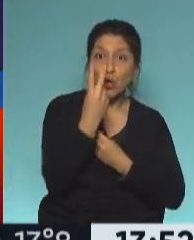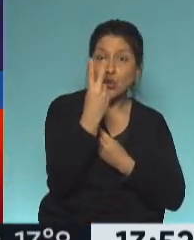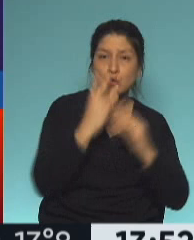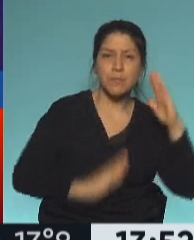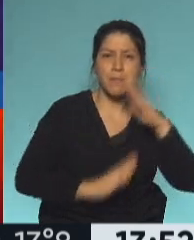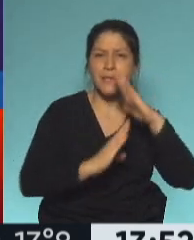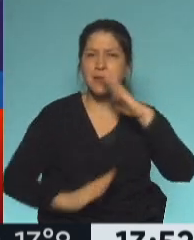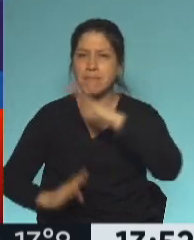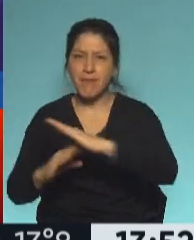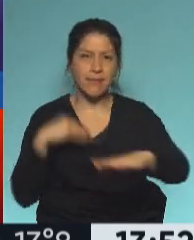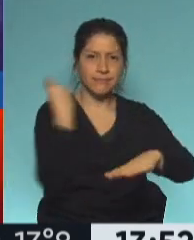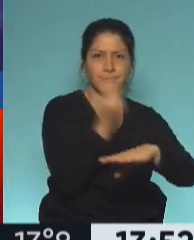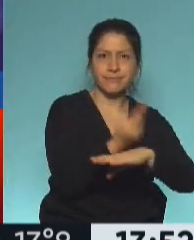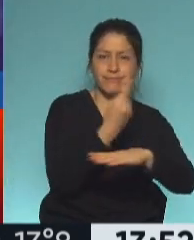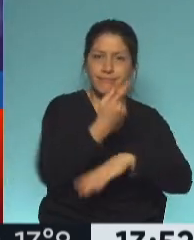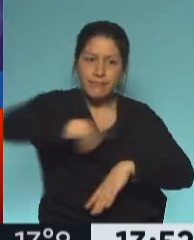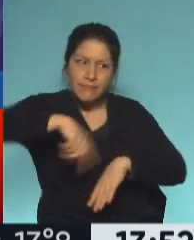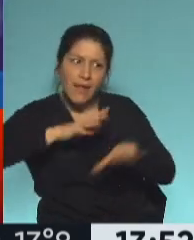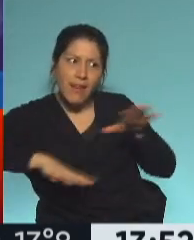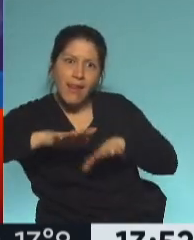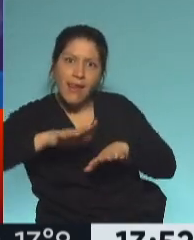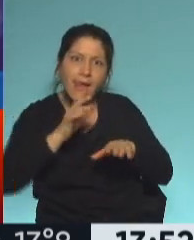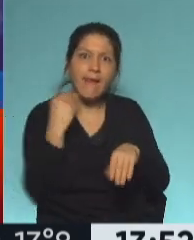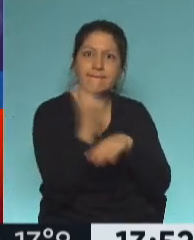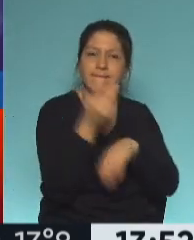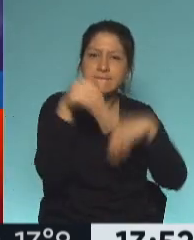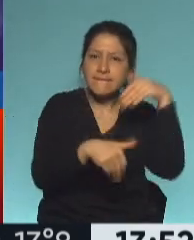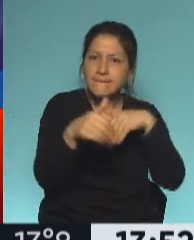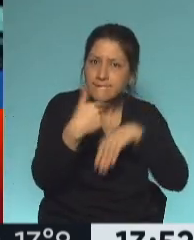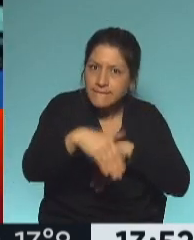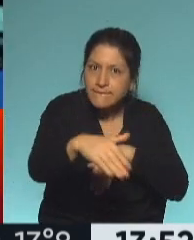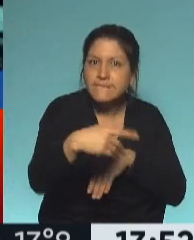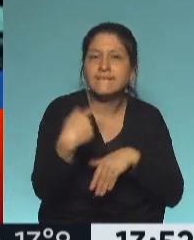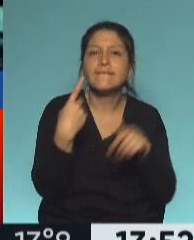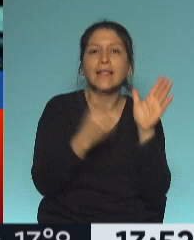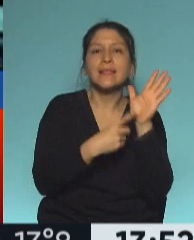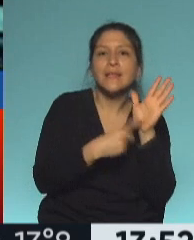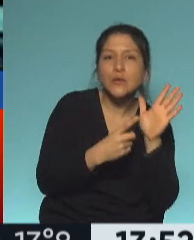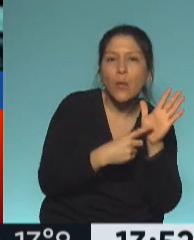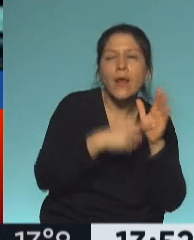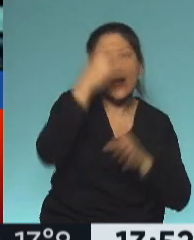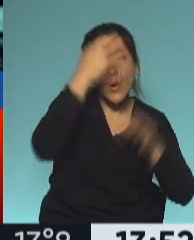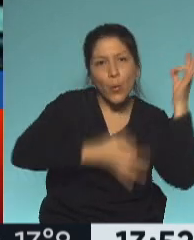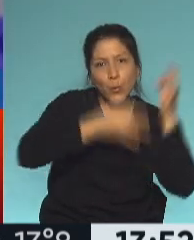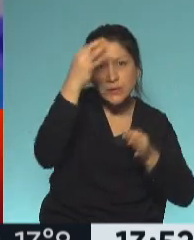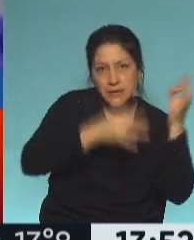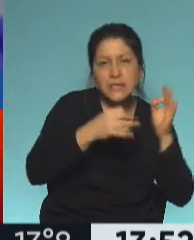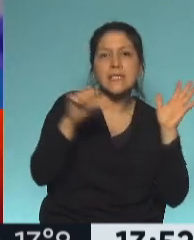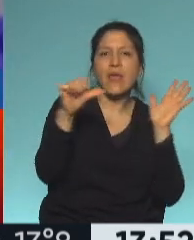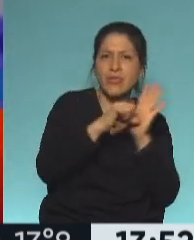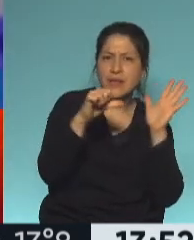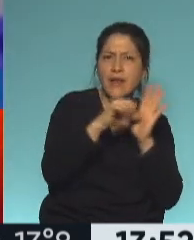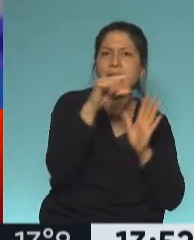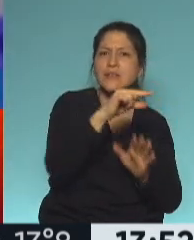principales aspirantes que se espera sean habilitados a competir electoralmente. El titular de la justicia de Irán, Ibrahim Raisi, un